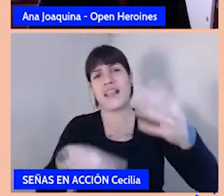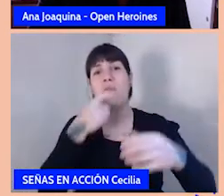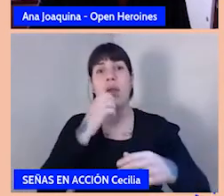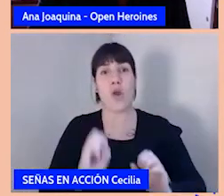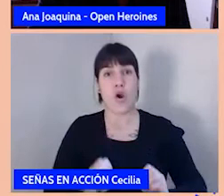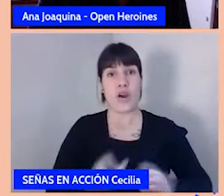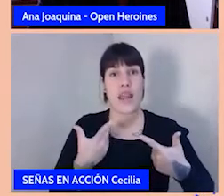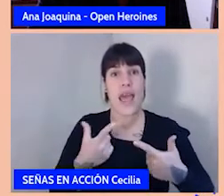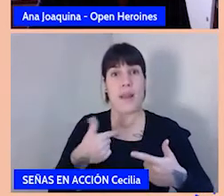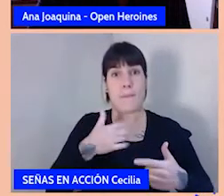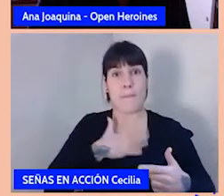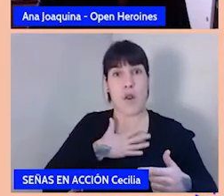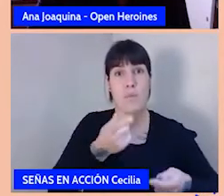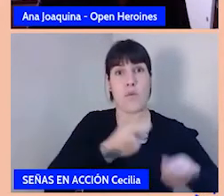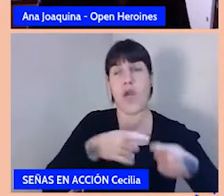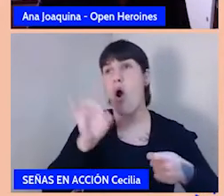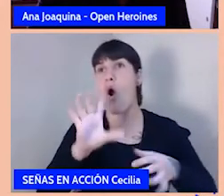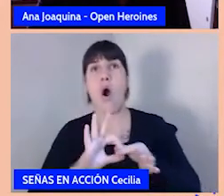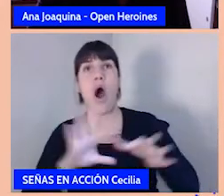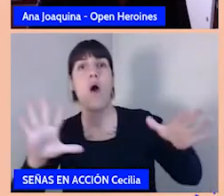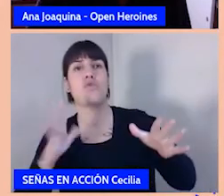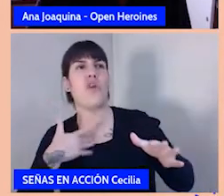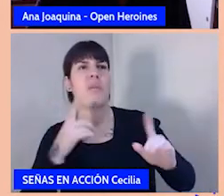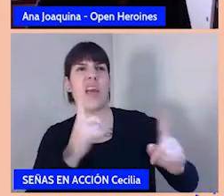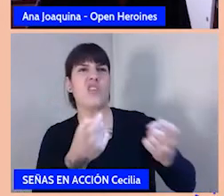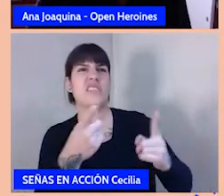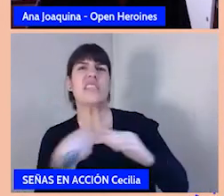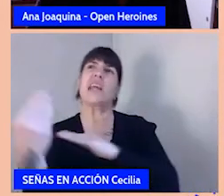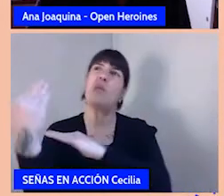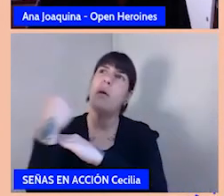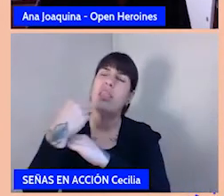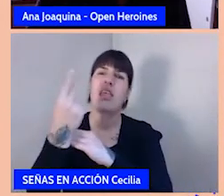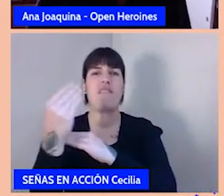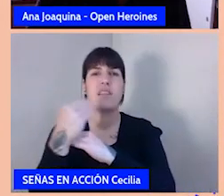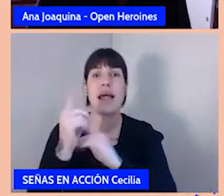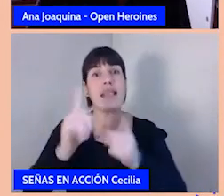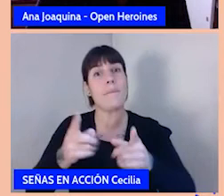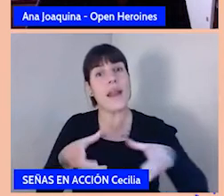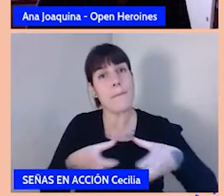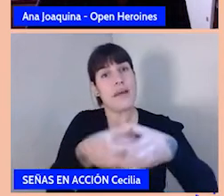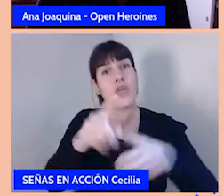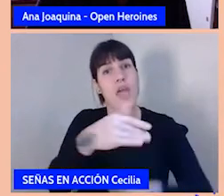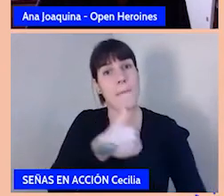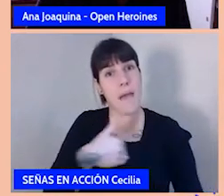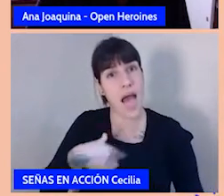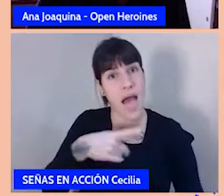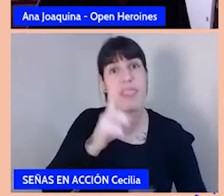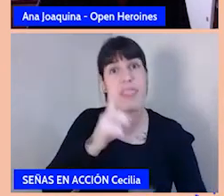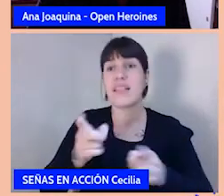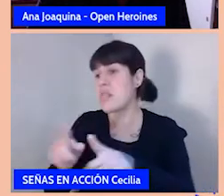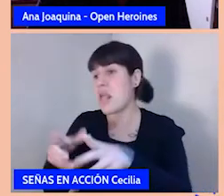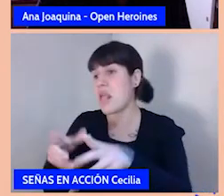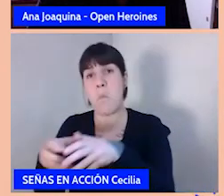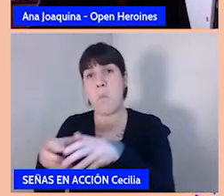autonomía financiera, espacios para madres también, espacios de mujeres en tecnología,